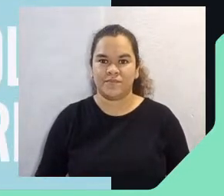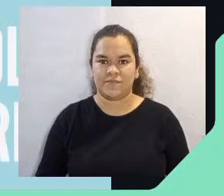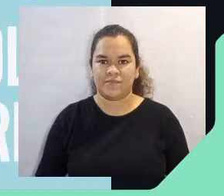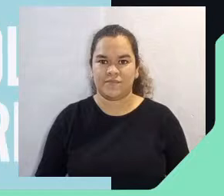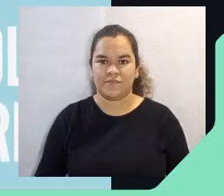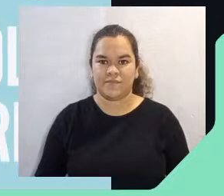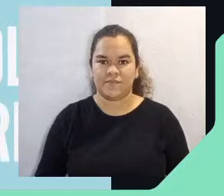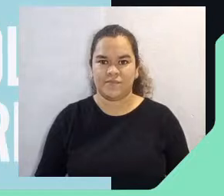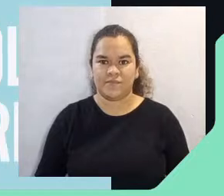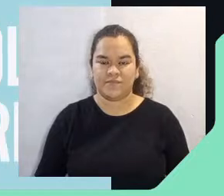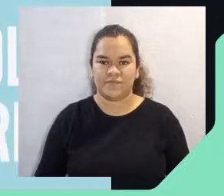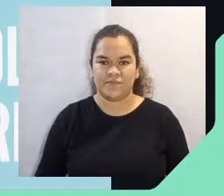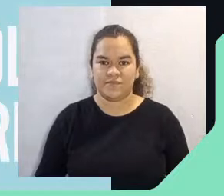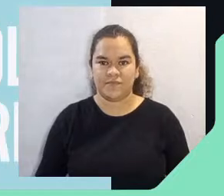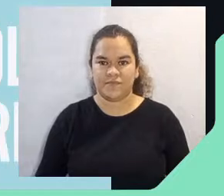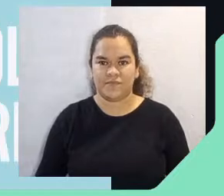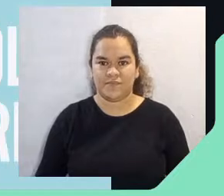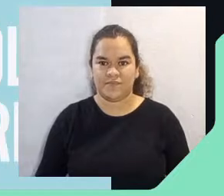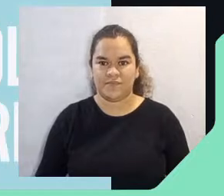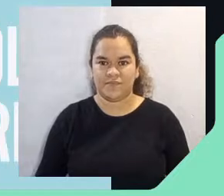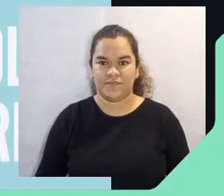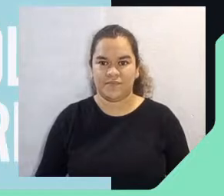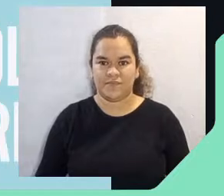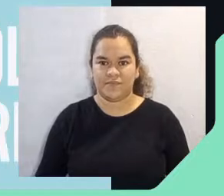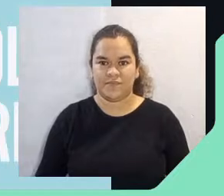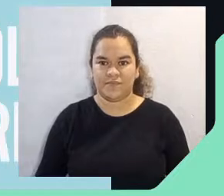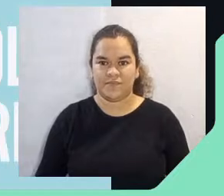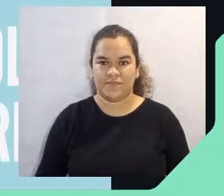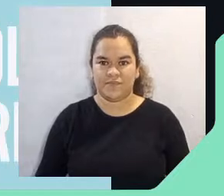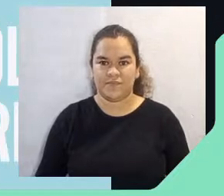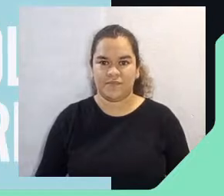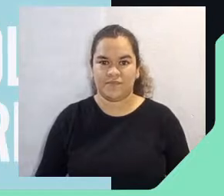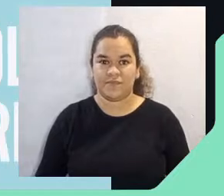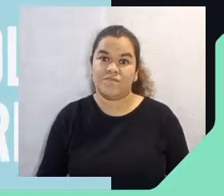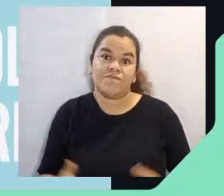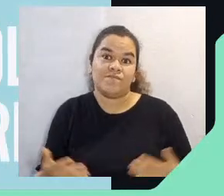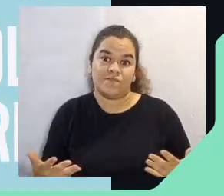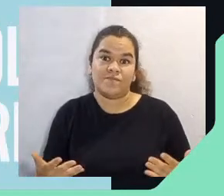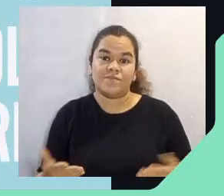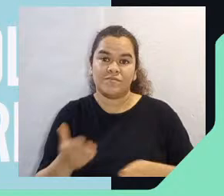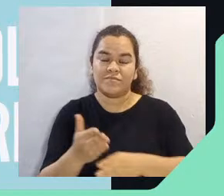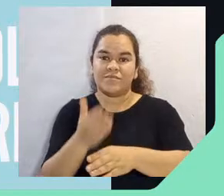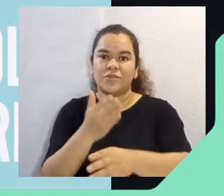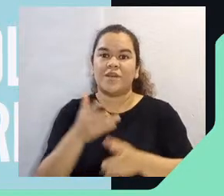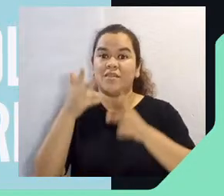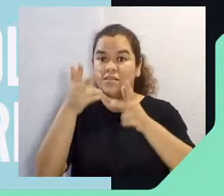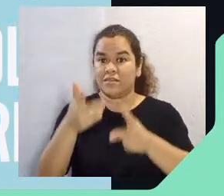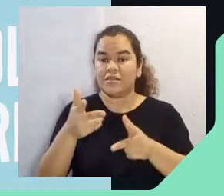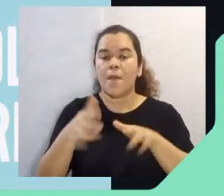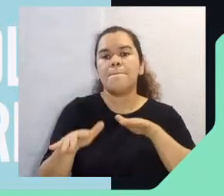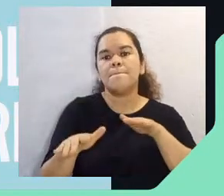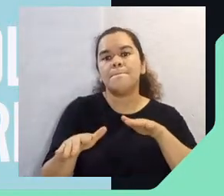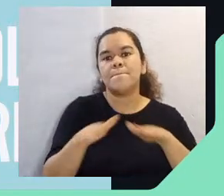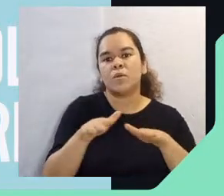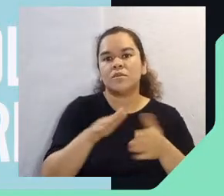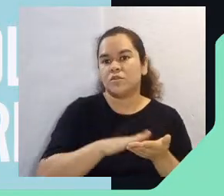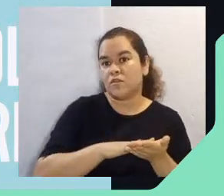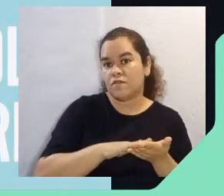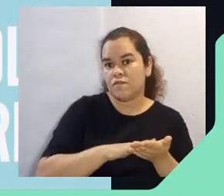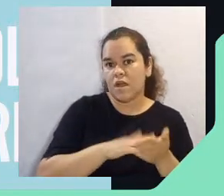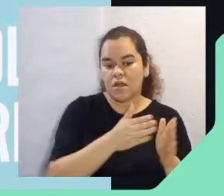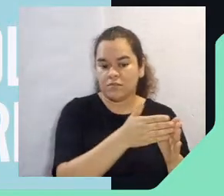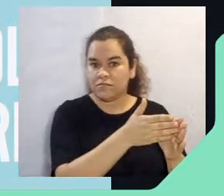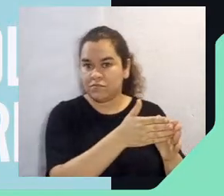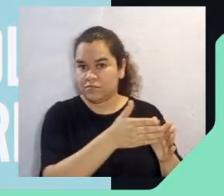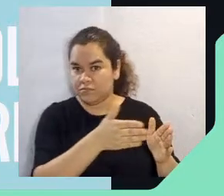Como decía recién, bueno, tenemos un ciclo básico, un tramo inicial que nos